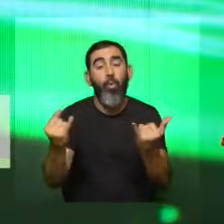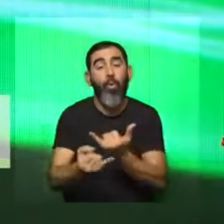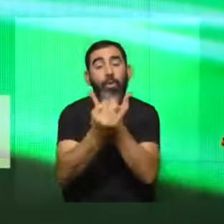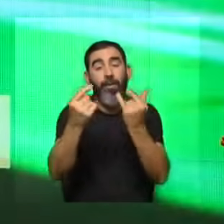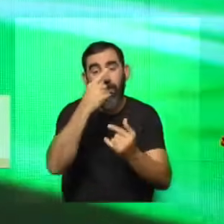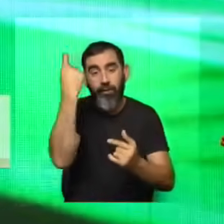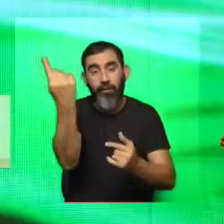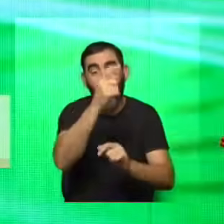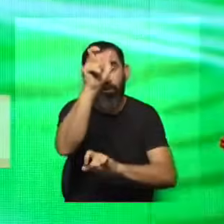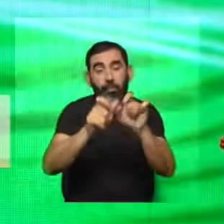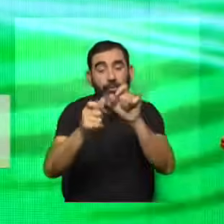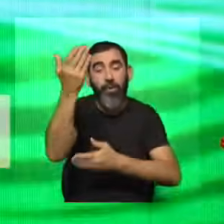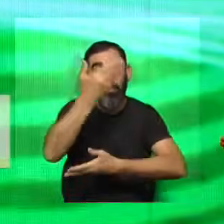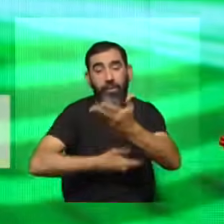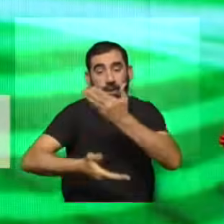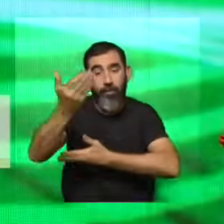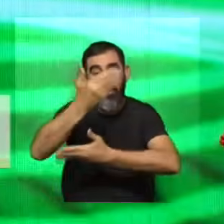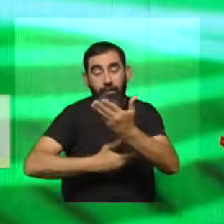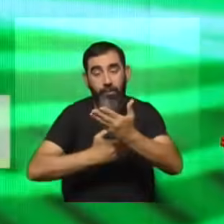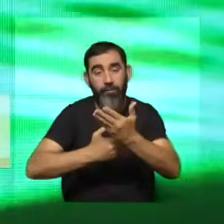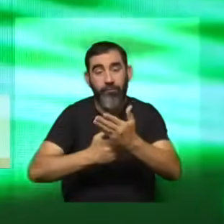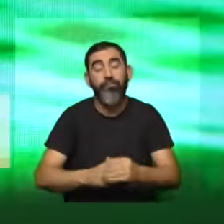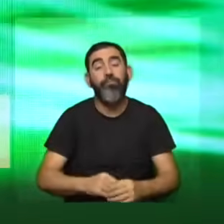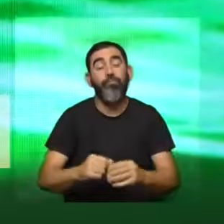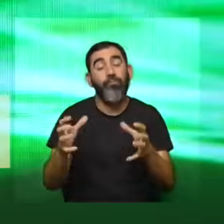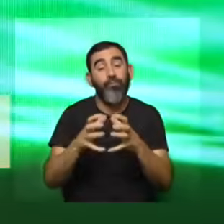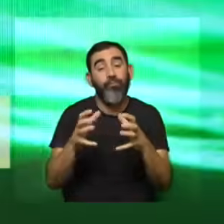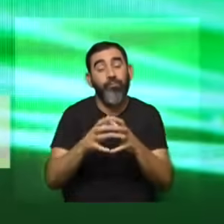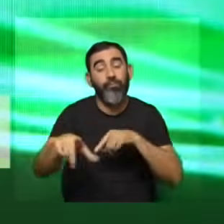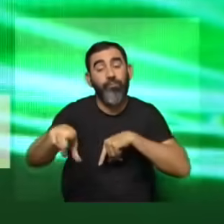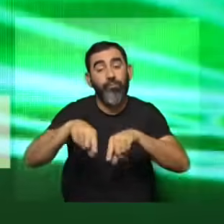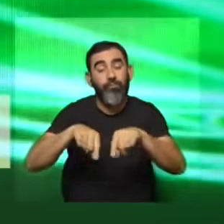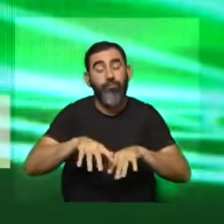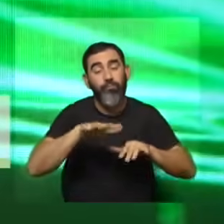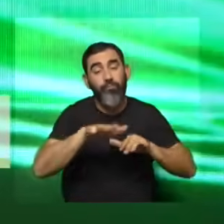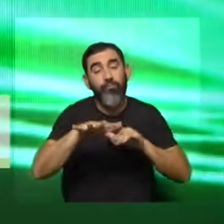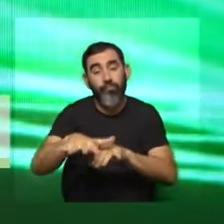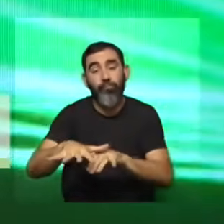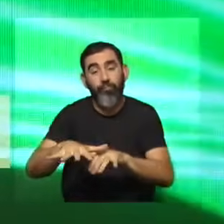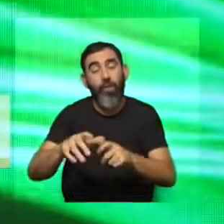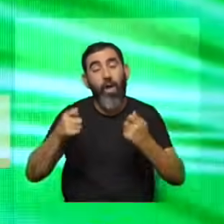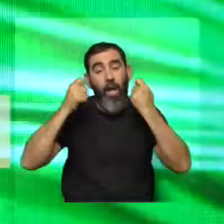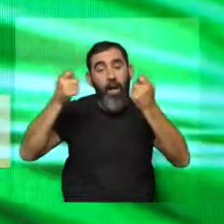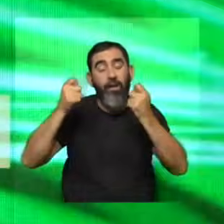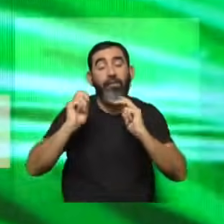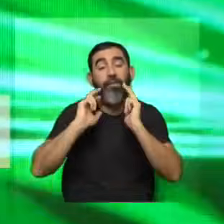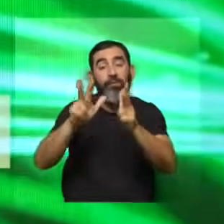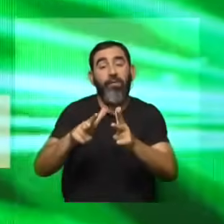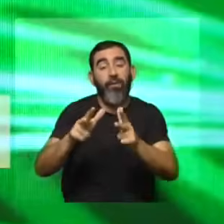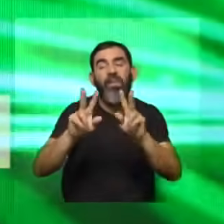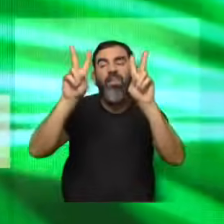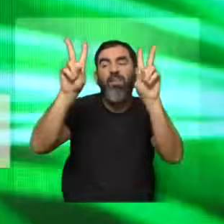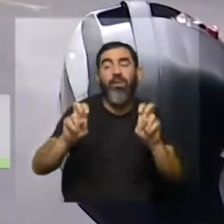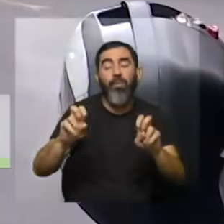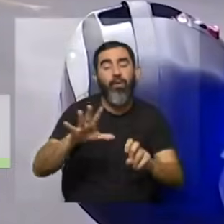Día Internacional de las Personas con Discapacidad, integrantes de la coordinadora y una activista aseguraron que la